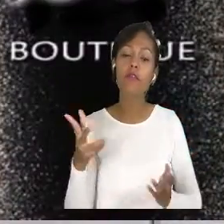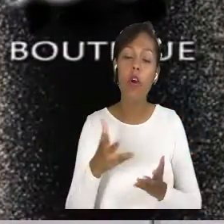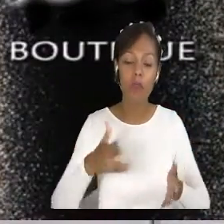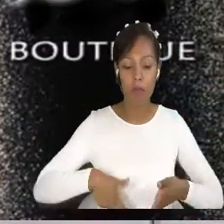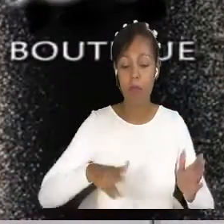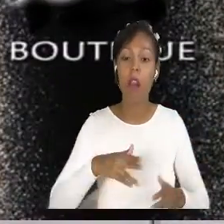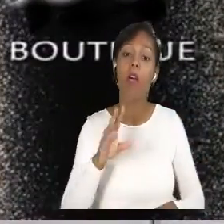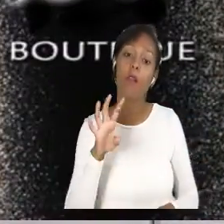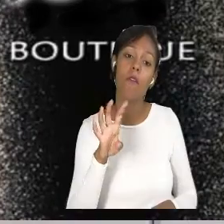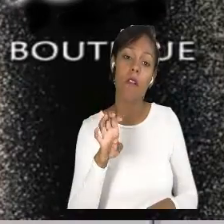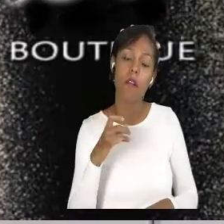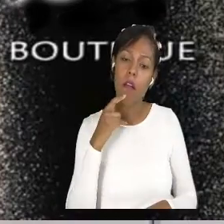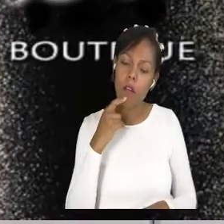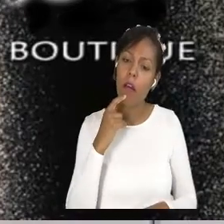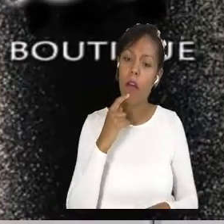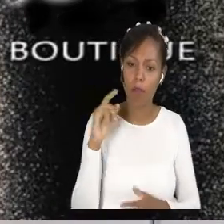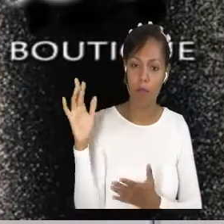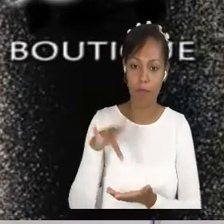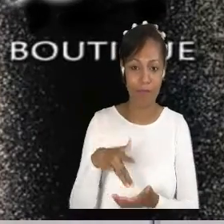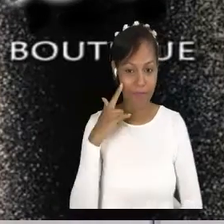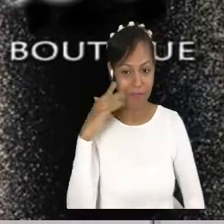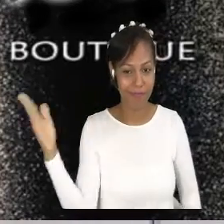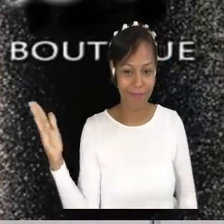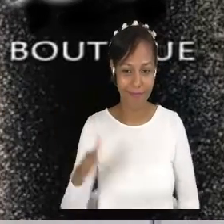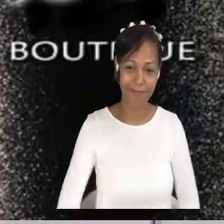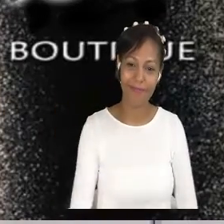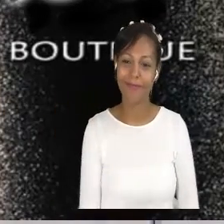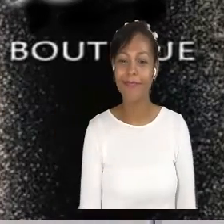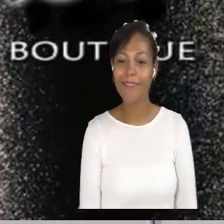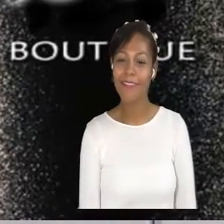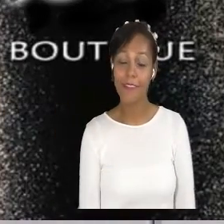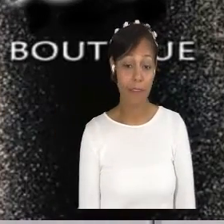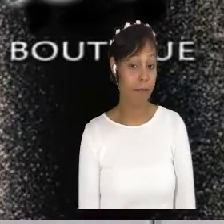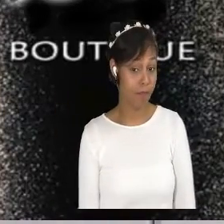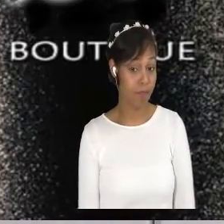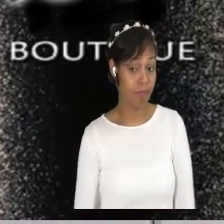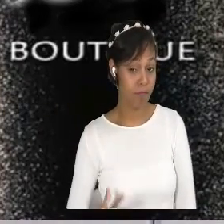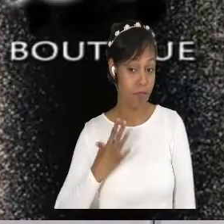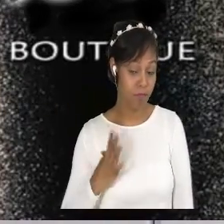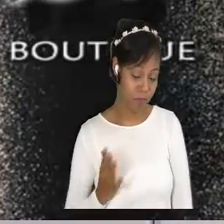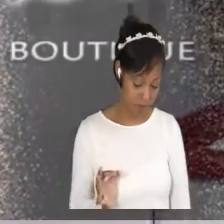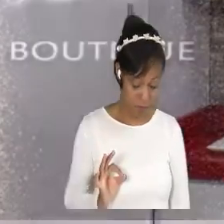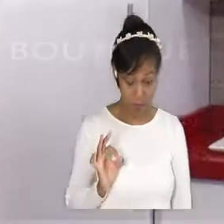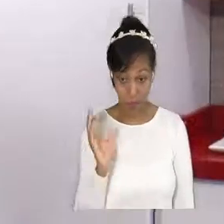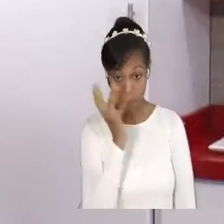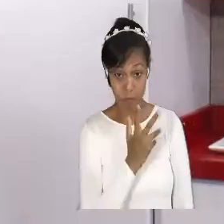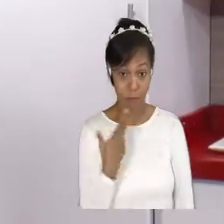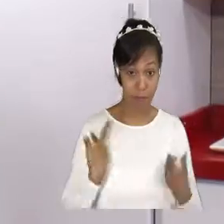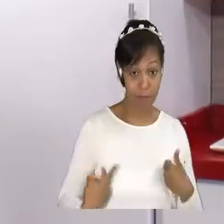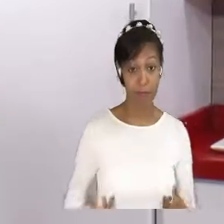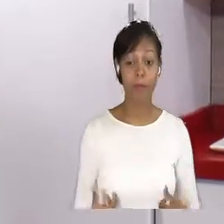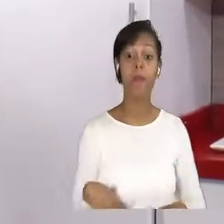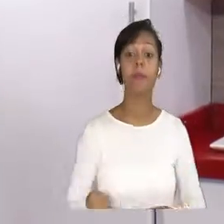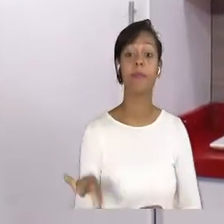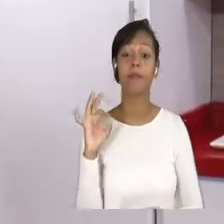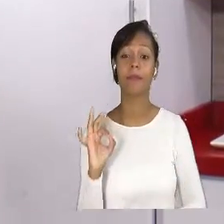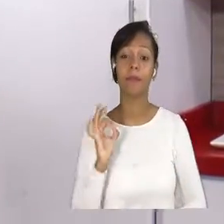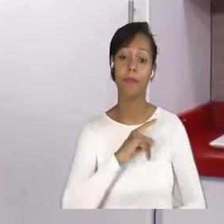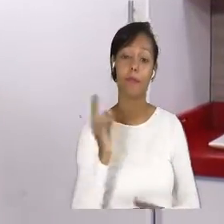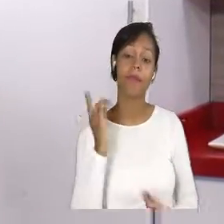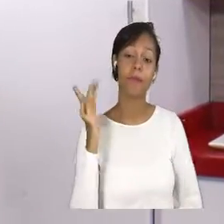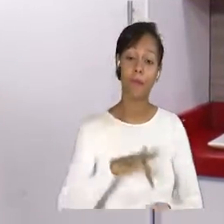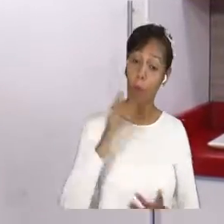visitarlos para que vayan y puedan ustedes escoger una excelente pinta, o como lo diríamos por ahí, un hermoso outfit para que vayan y puedan estar